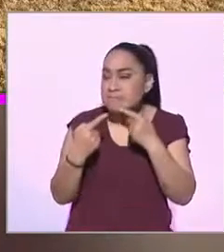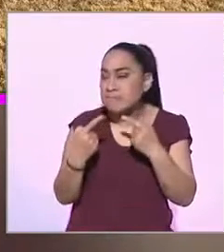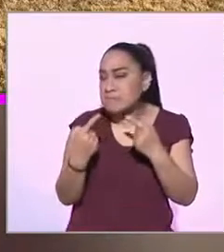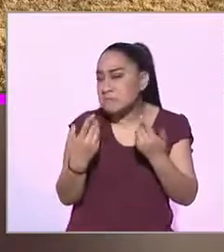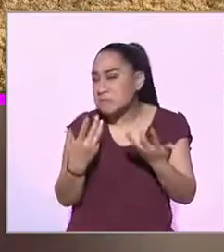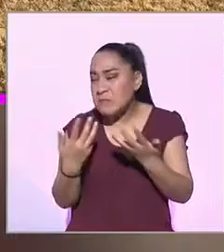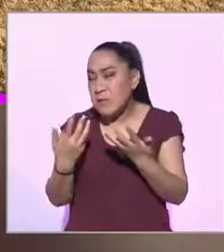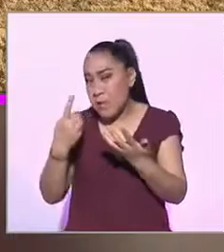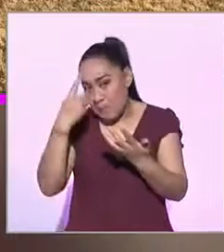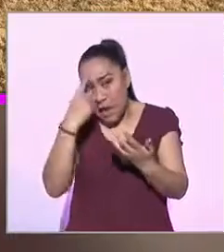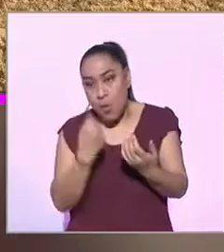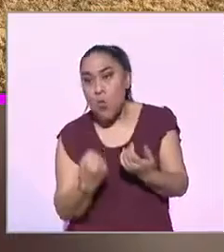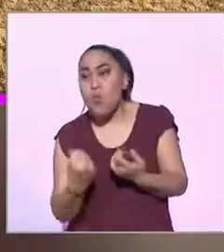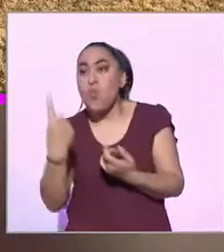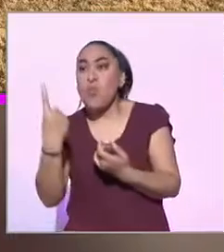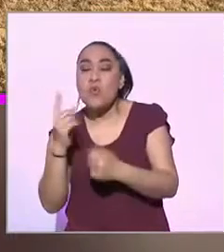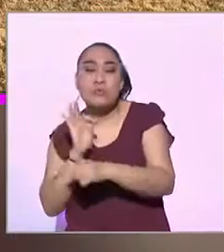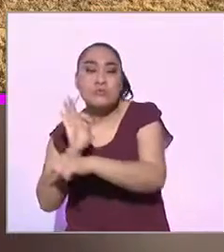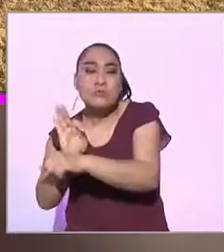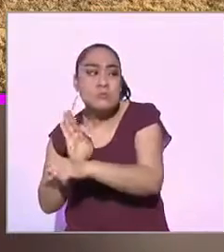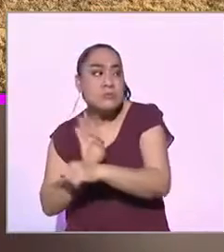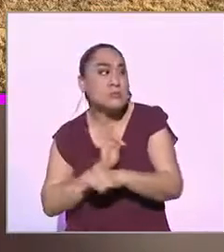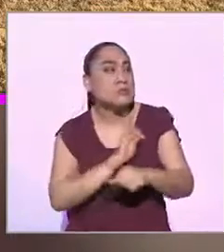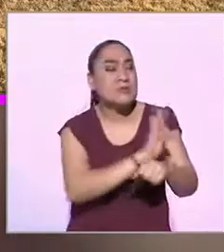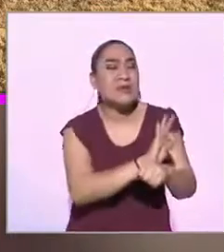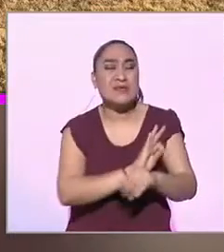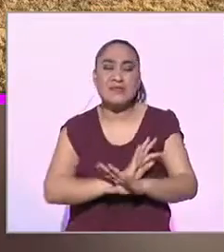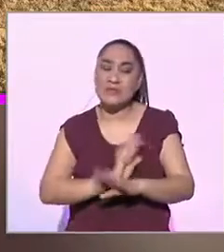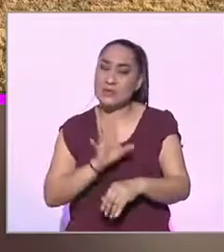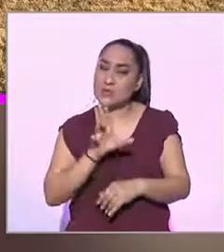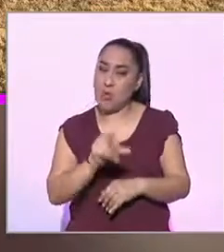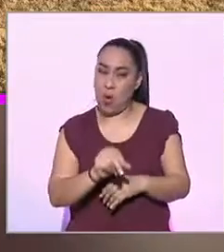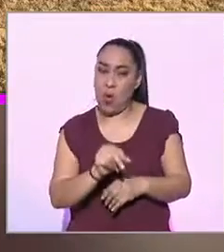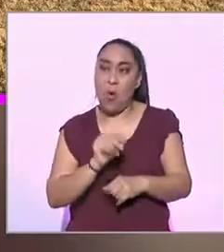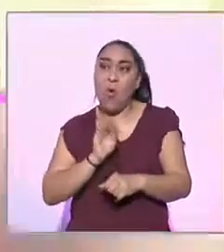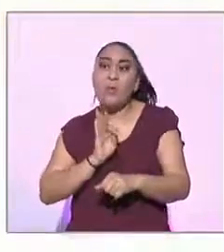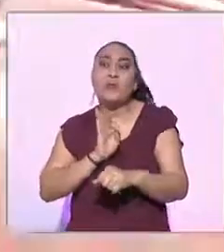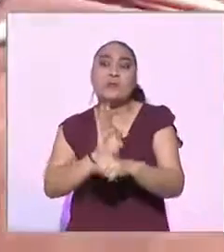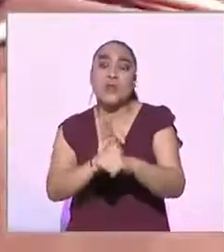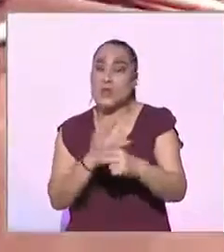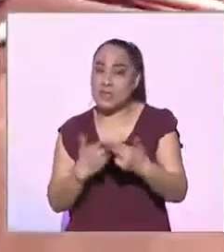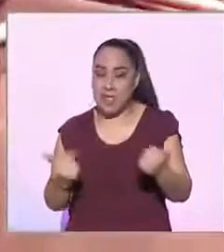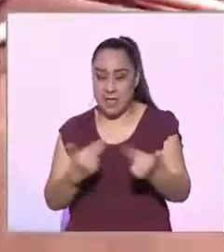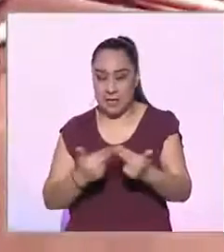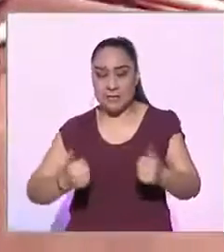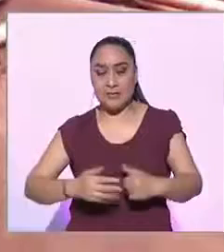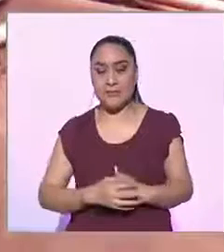más para complacer a un grupo de la sociedad o para favorecer a uno.